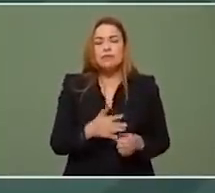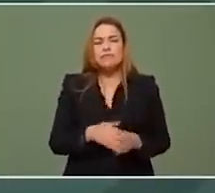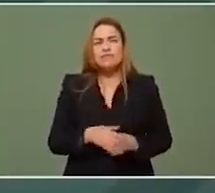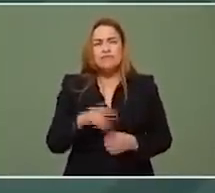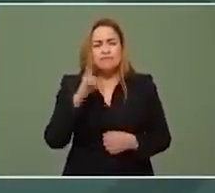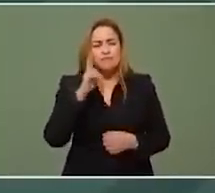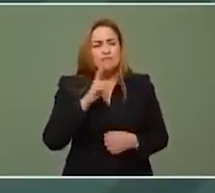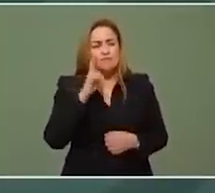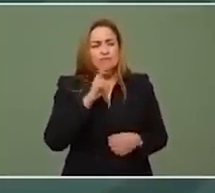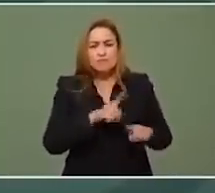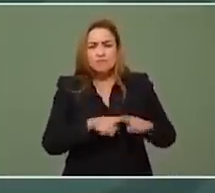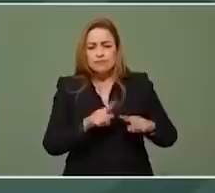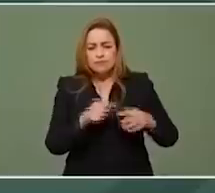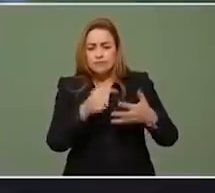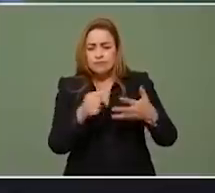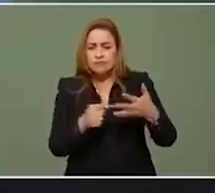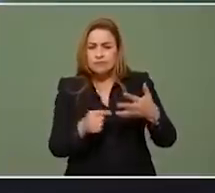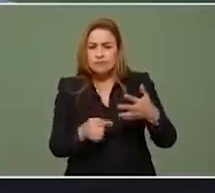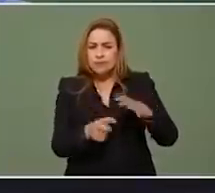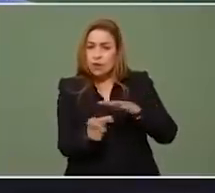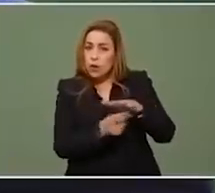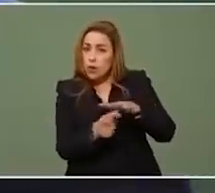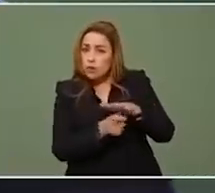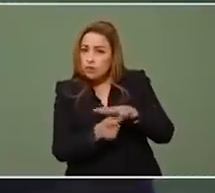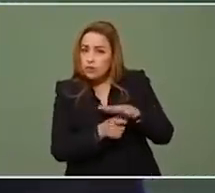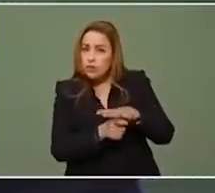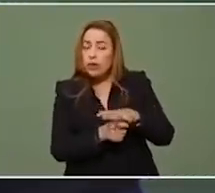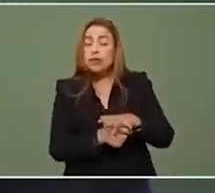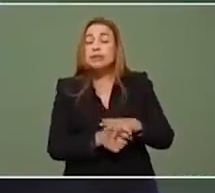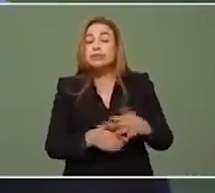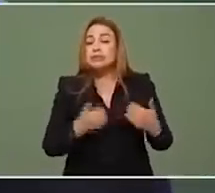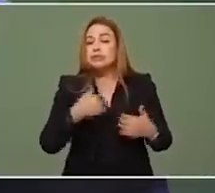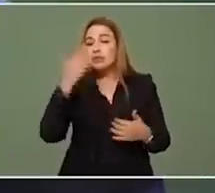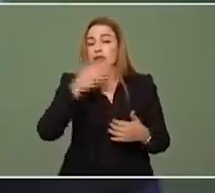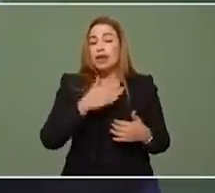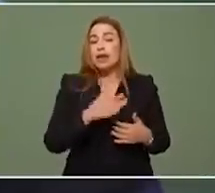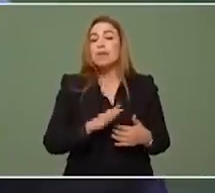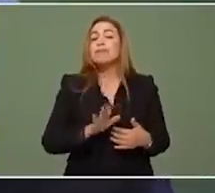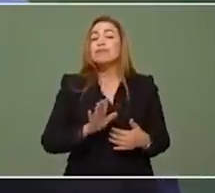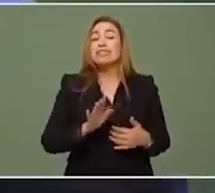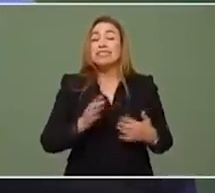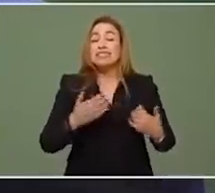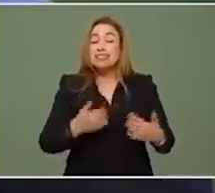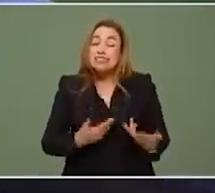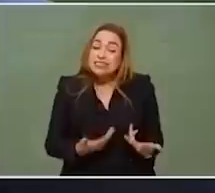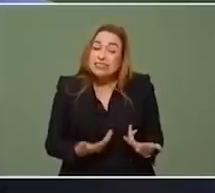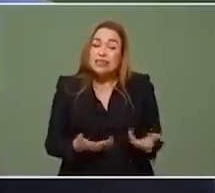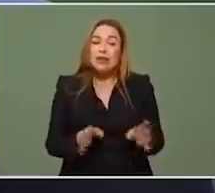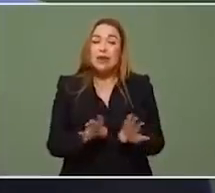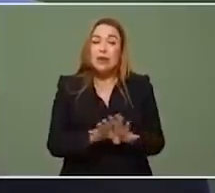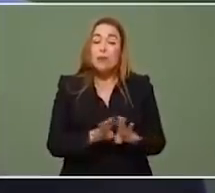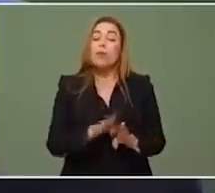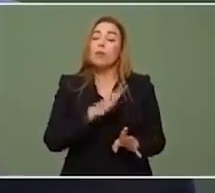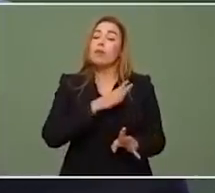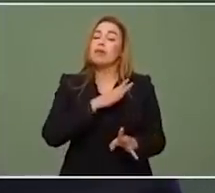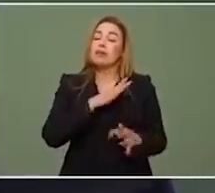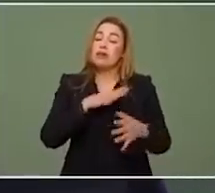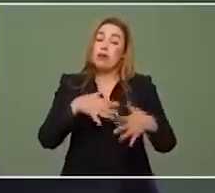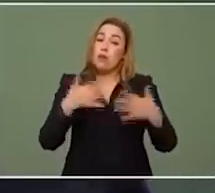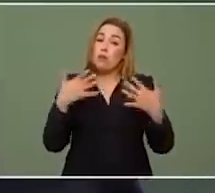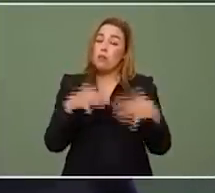increíble en un país en donde reinaba imperaba